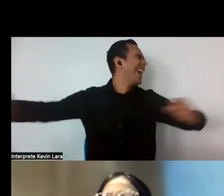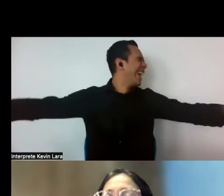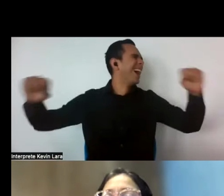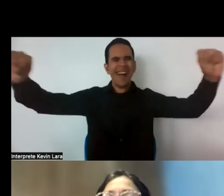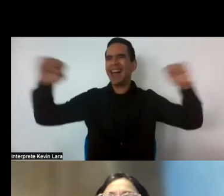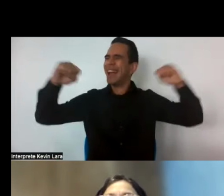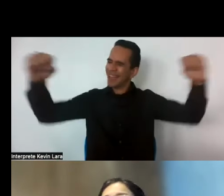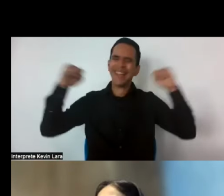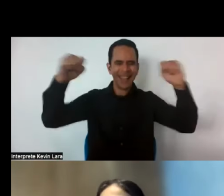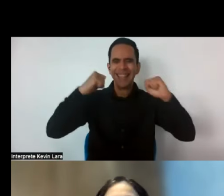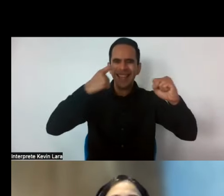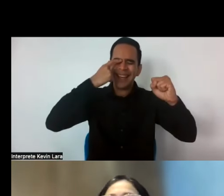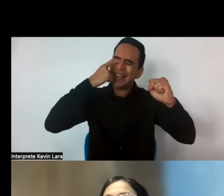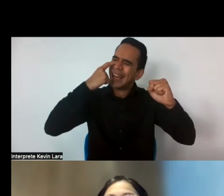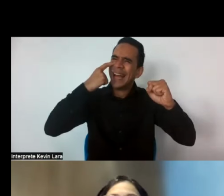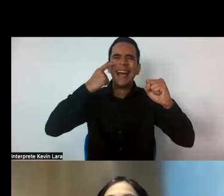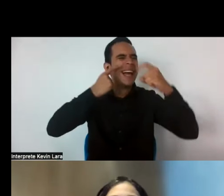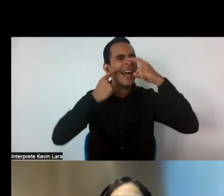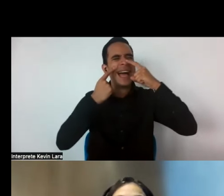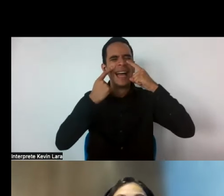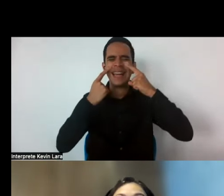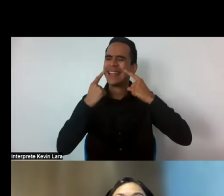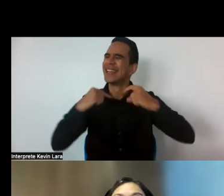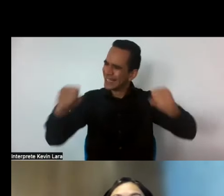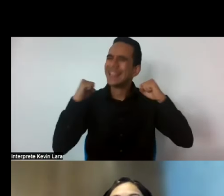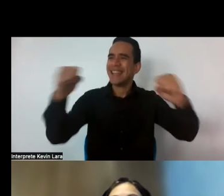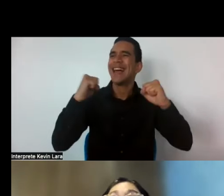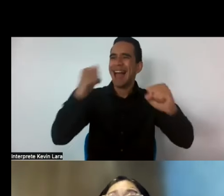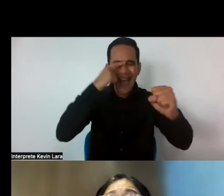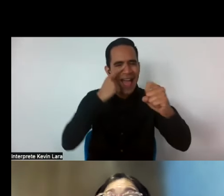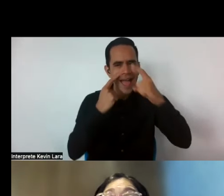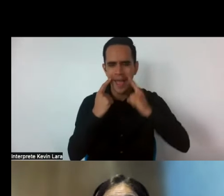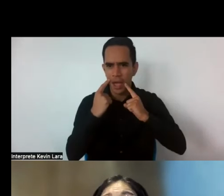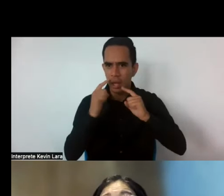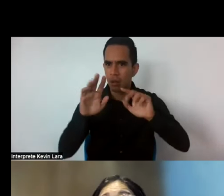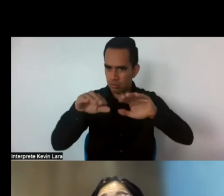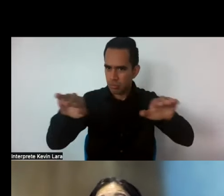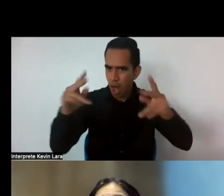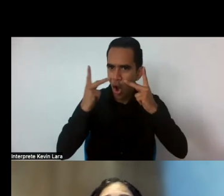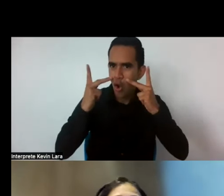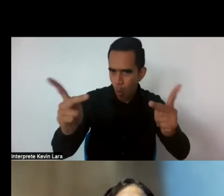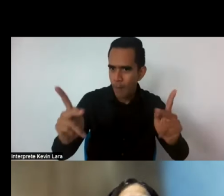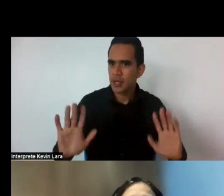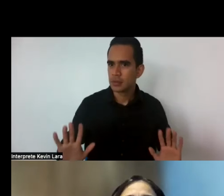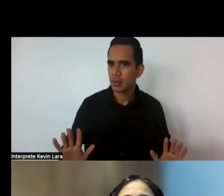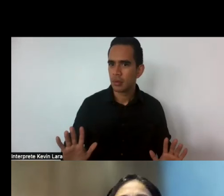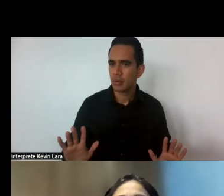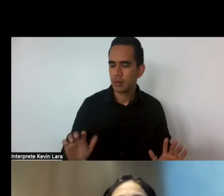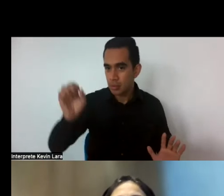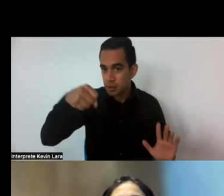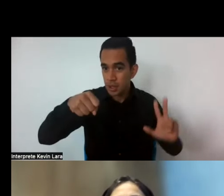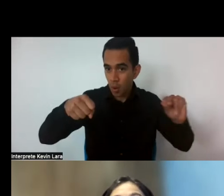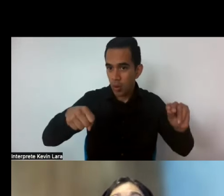casos? Colóquenmelo en el chat o abran el micrófono a la persona que quiera abrirlo. Que hay personas que de la alegría incluso